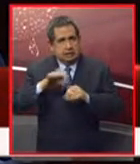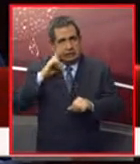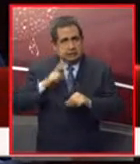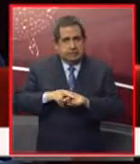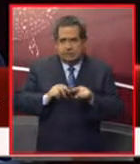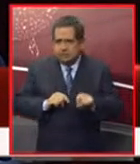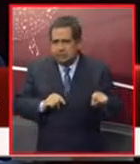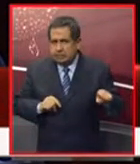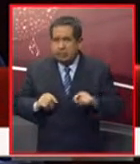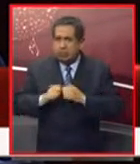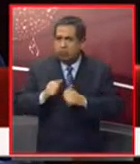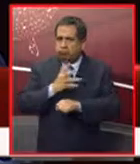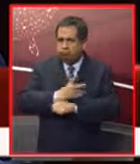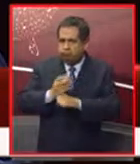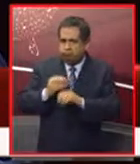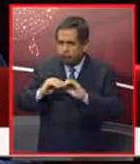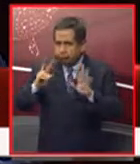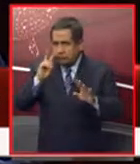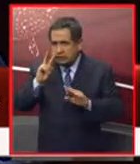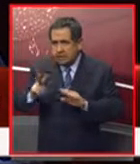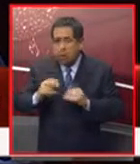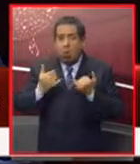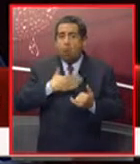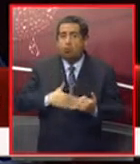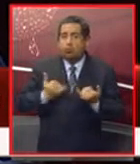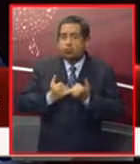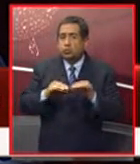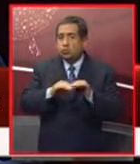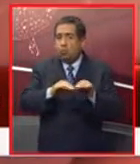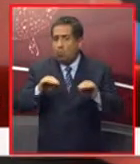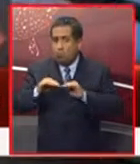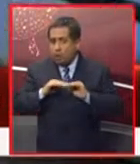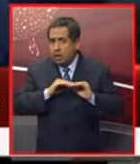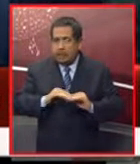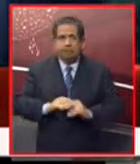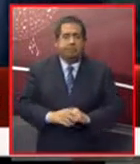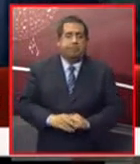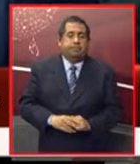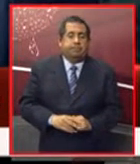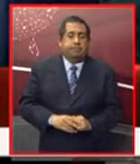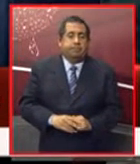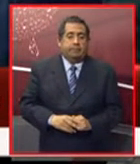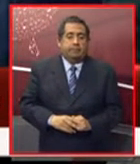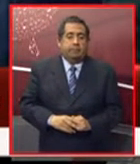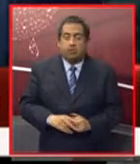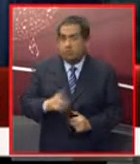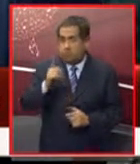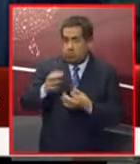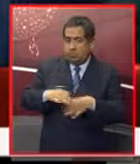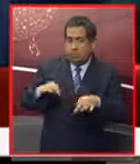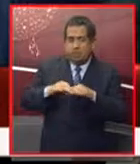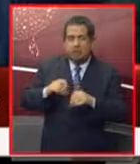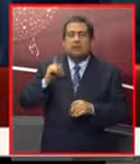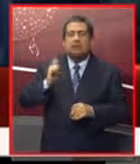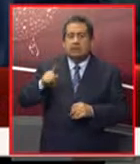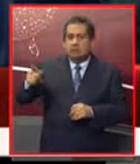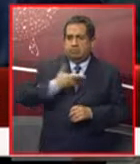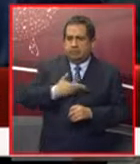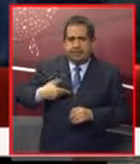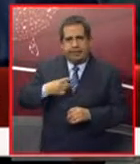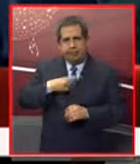responsable, transparente, equitativa y justa. Que respalda uno de los compromisos del